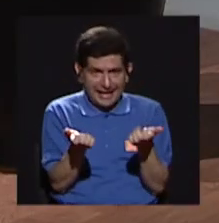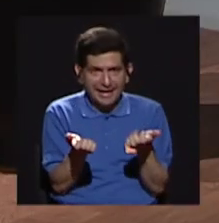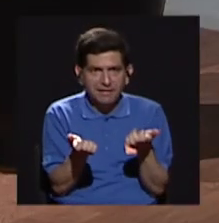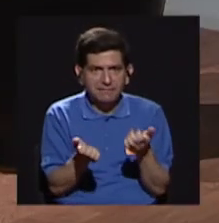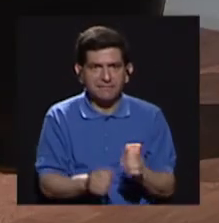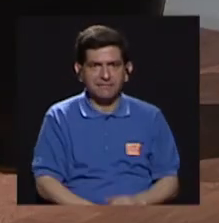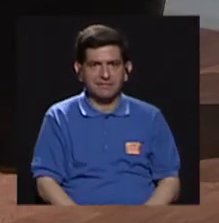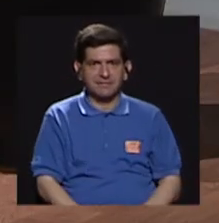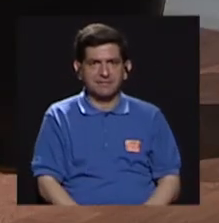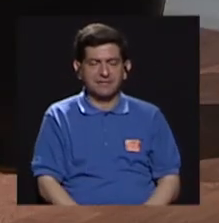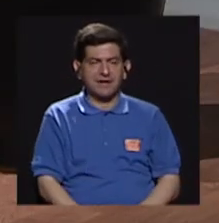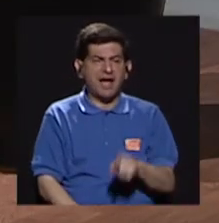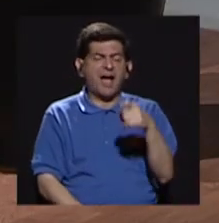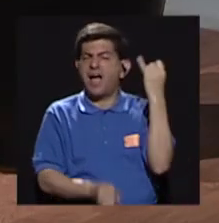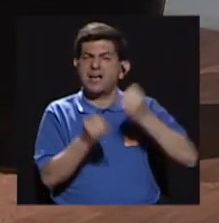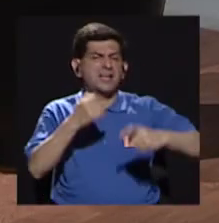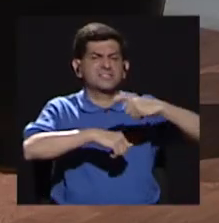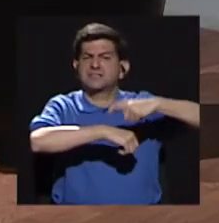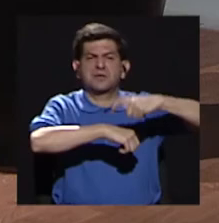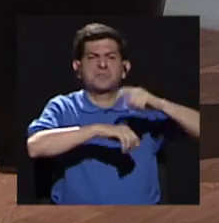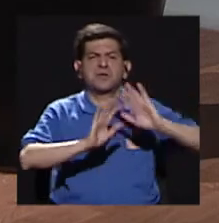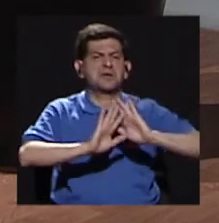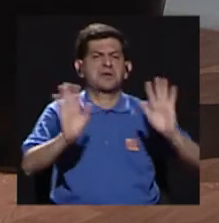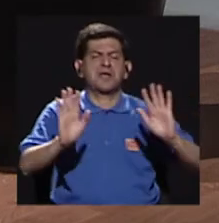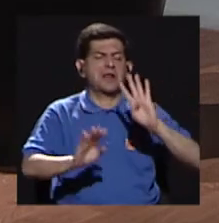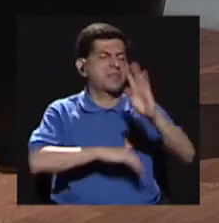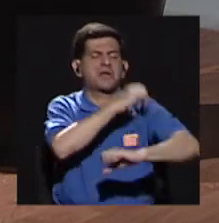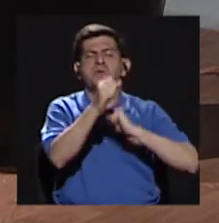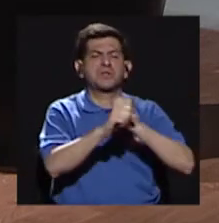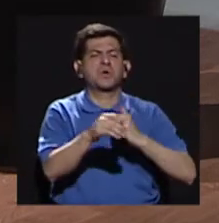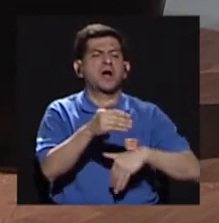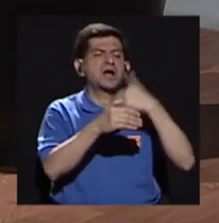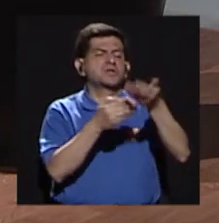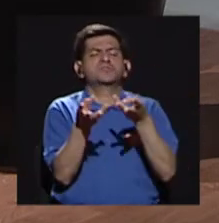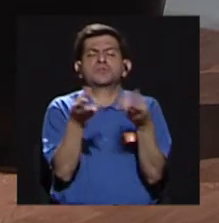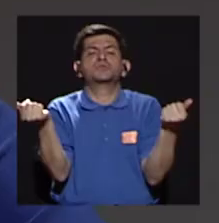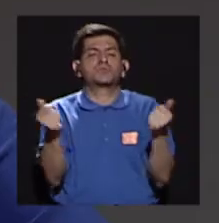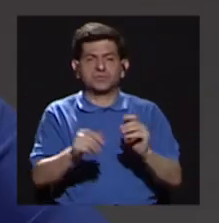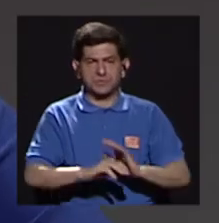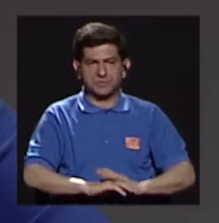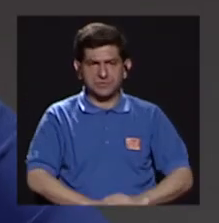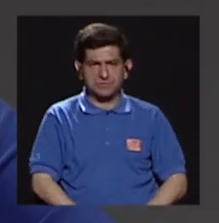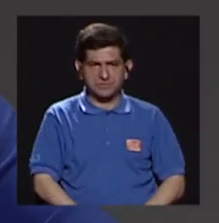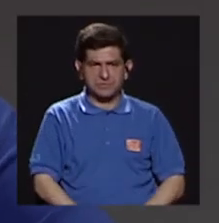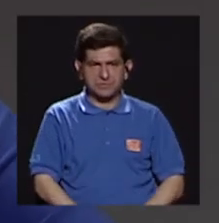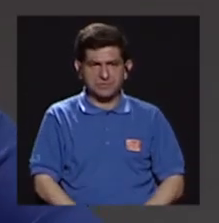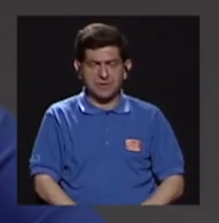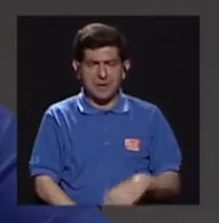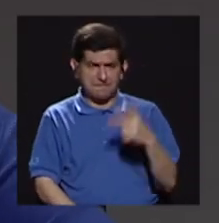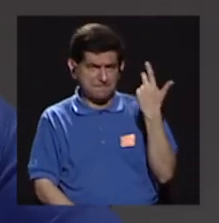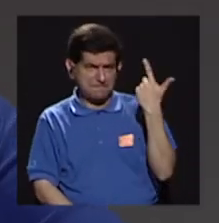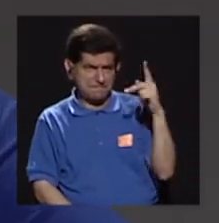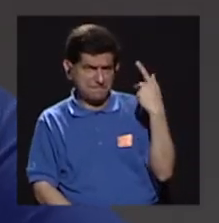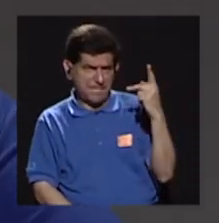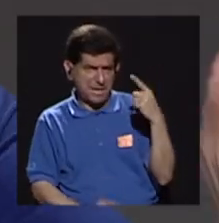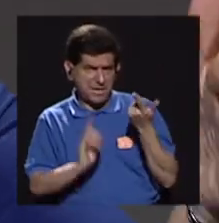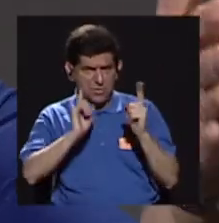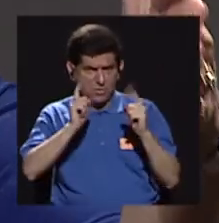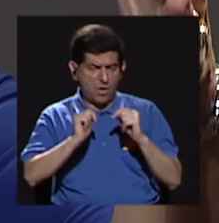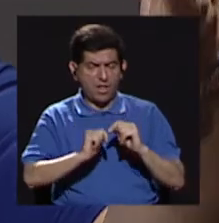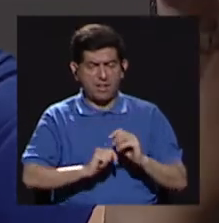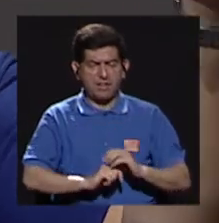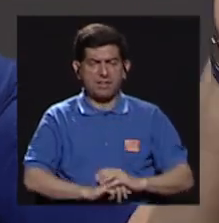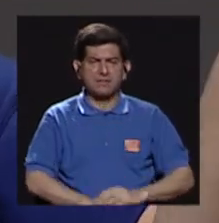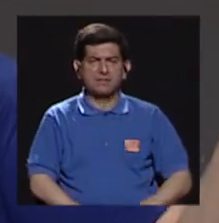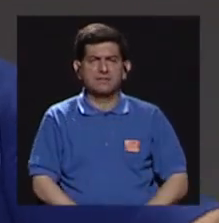este que venciera el plazo cuatrienal y que después se resolviera cuál es el peligro bueno que